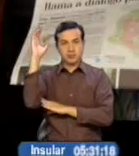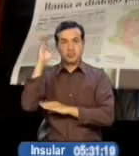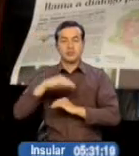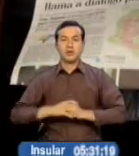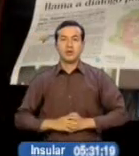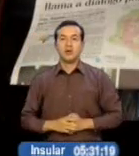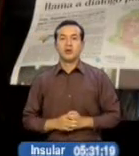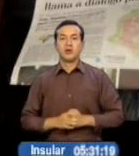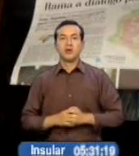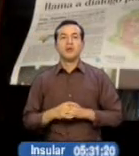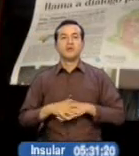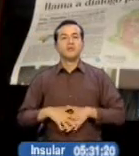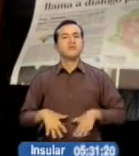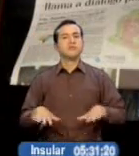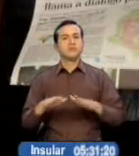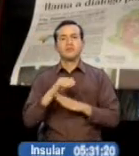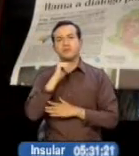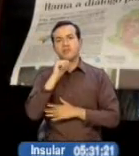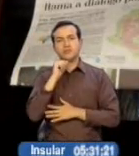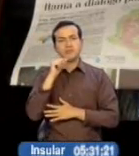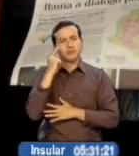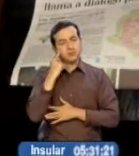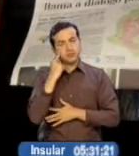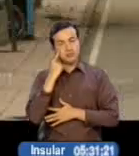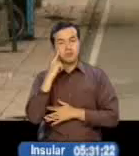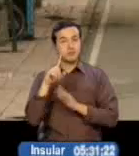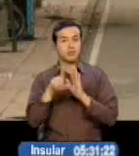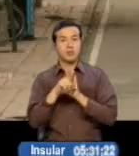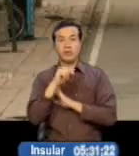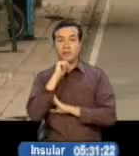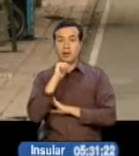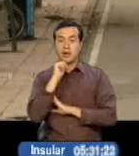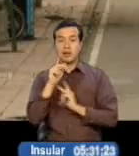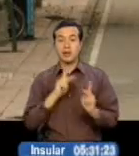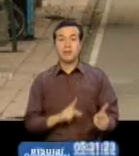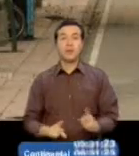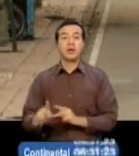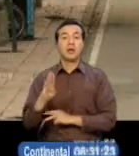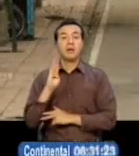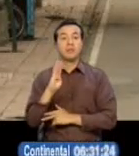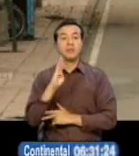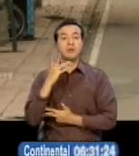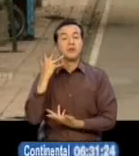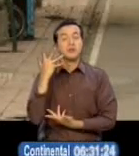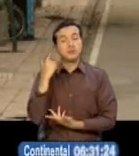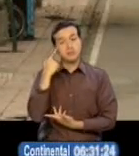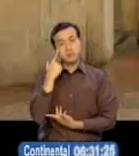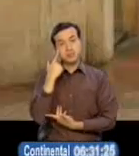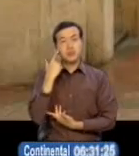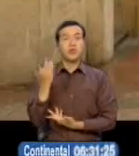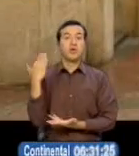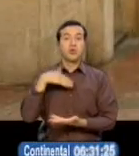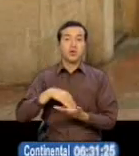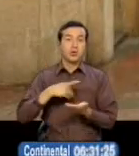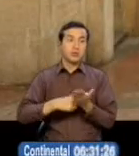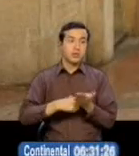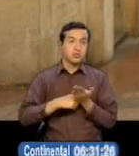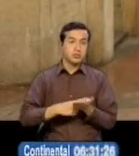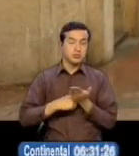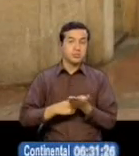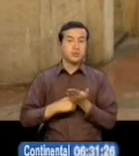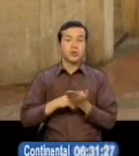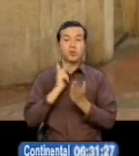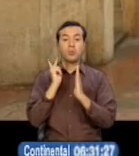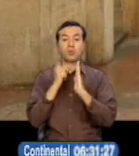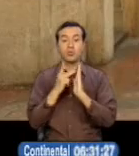Sin embargo, el escenario todavía es incierto. Jurídicamente no hay un plan B. Políticamente procedería a una renegociación del acuerdo, pero ¿qué